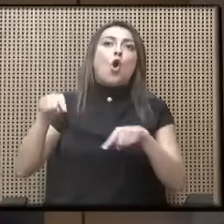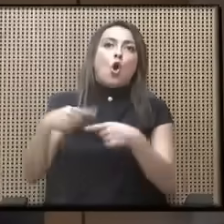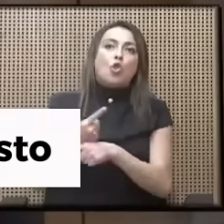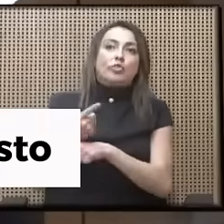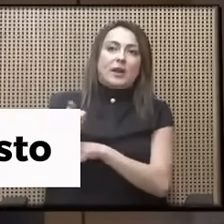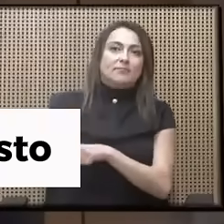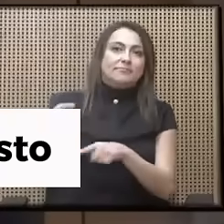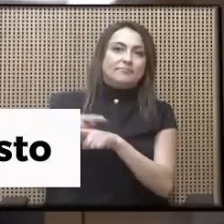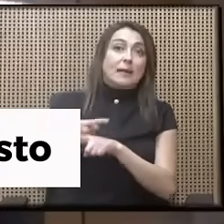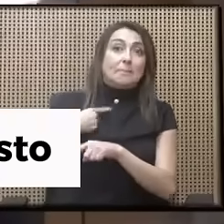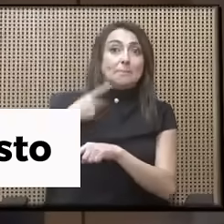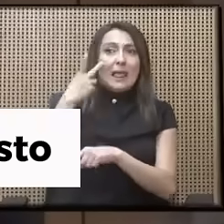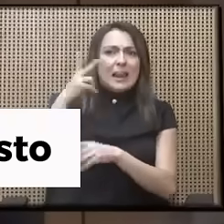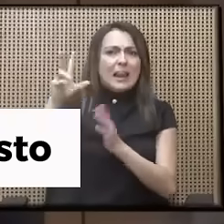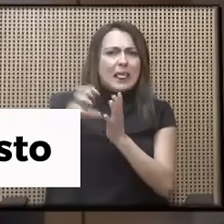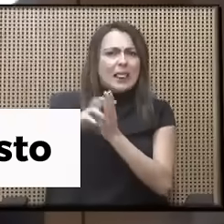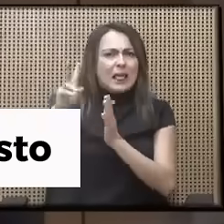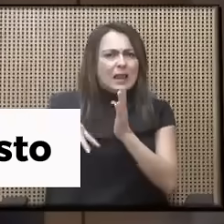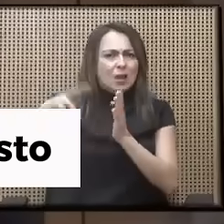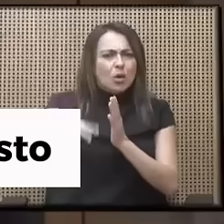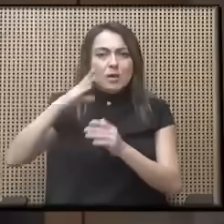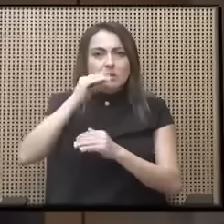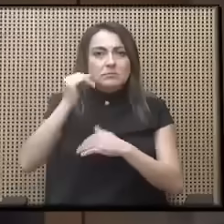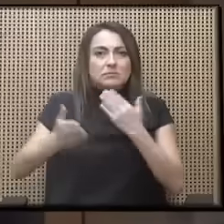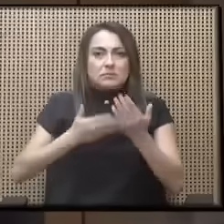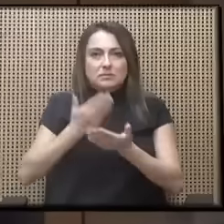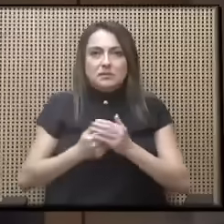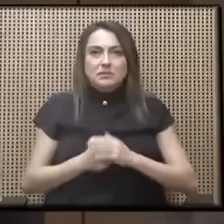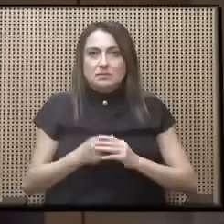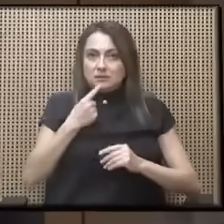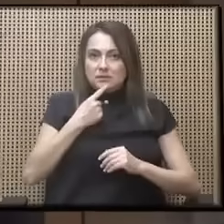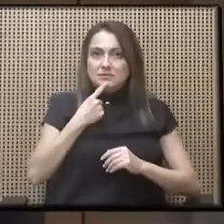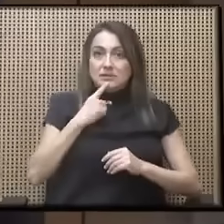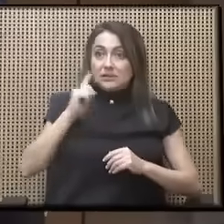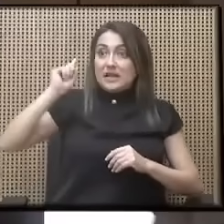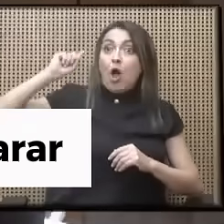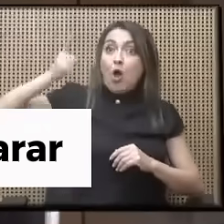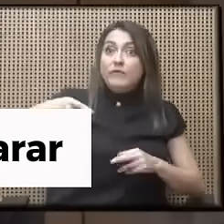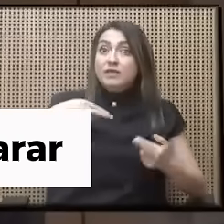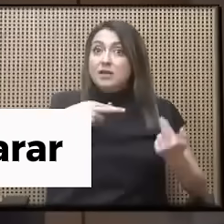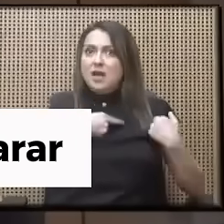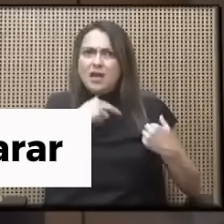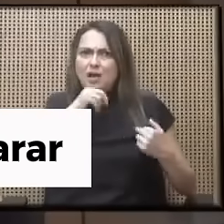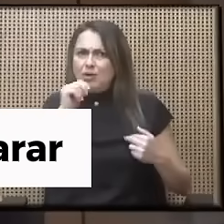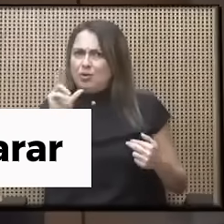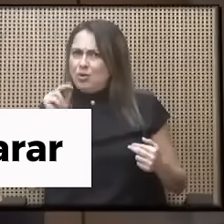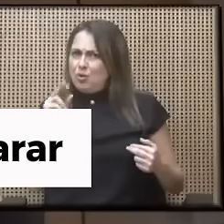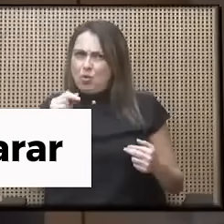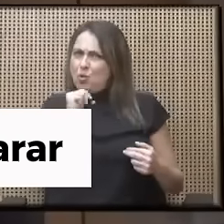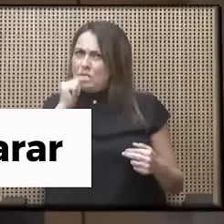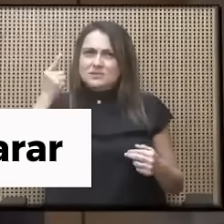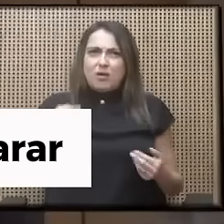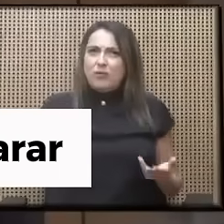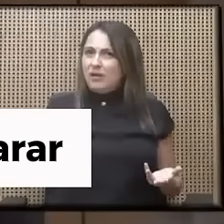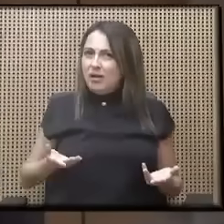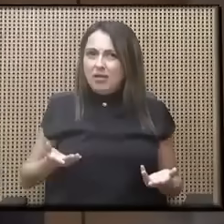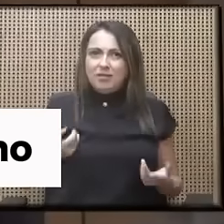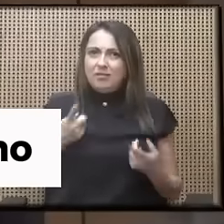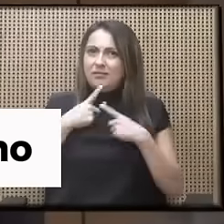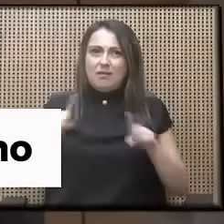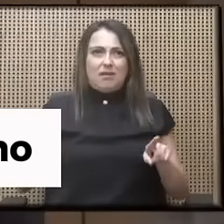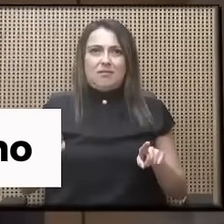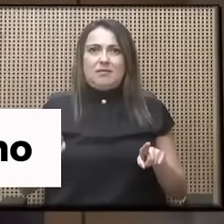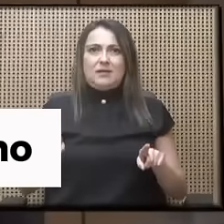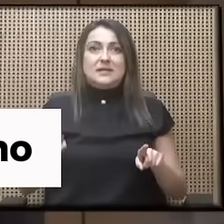así lo dice, lean el texto que está y el texto propuesto. Dice, está obligada a declarar, no es que está obligada a declarar